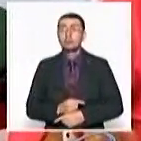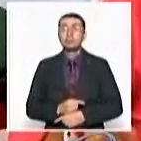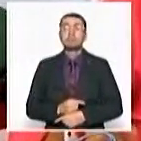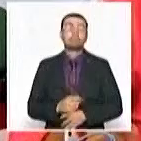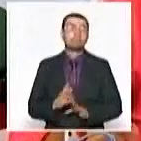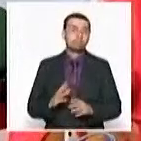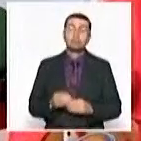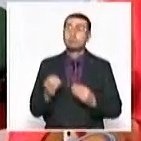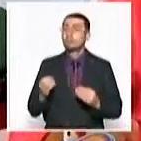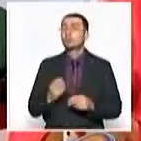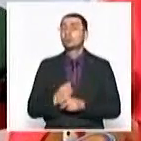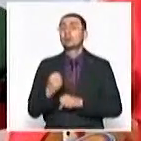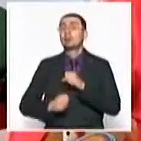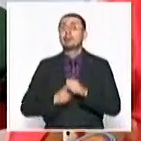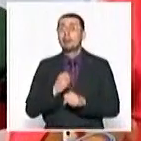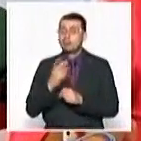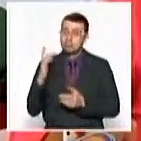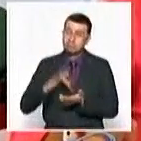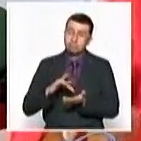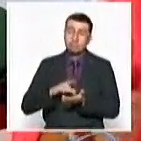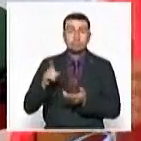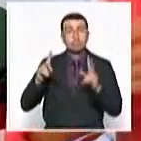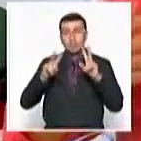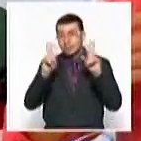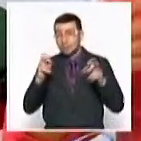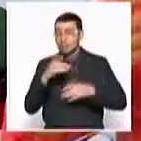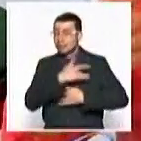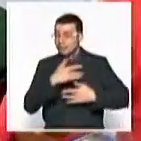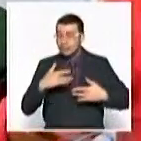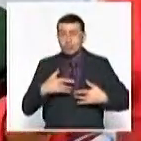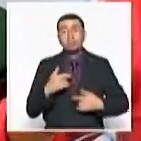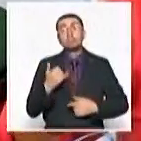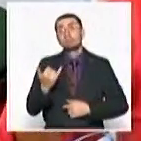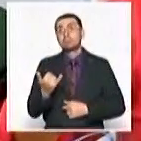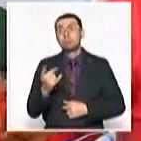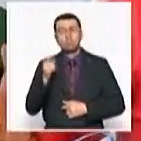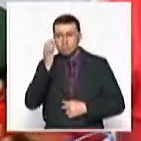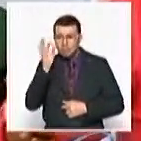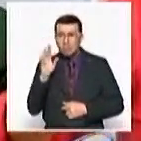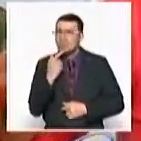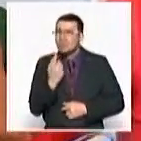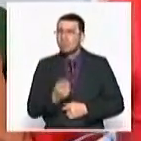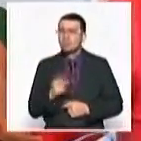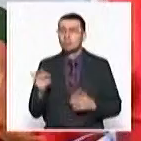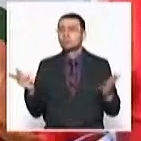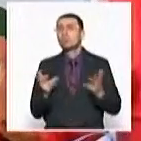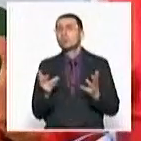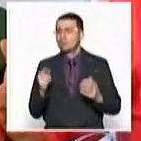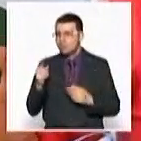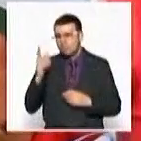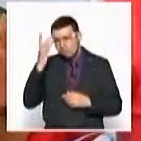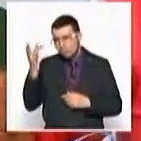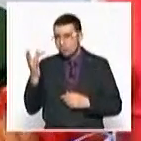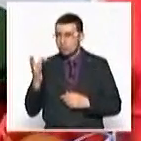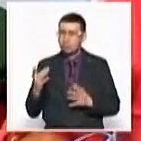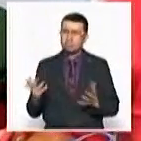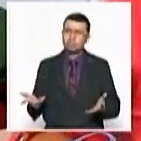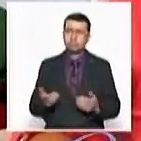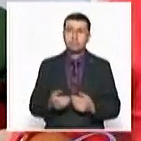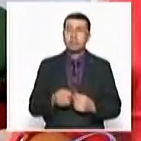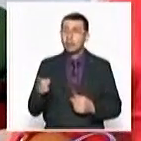haciendo radio con temas de salud, es poder uno decir, bueno, ¿de dónde viene? ¿Por qué le da? Entonces,